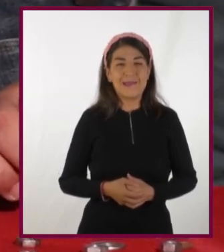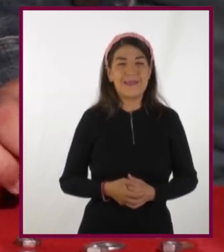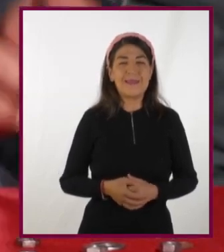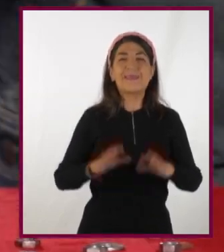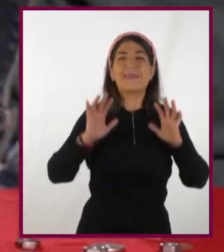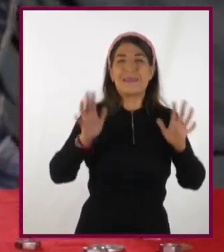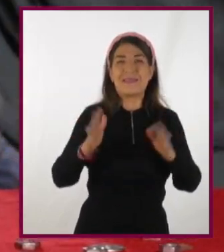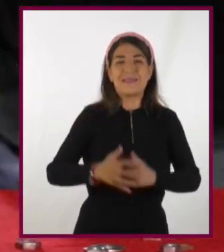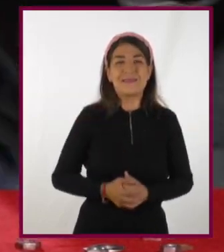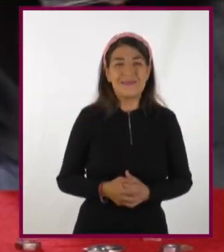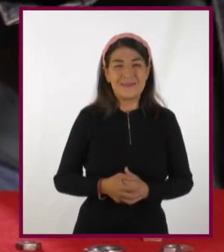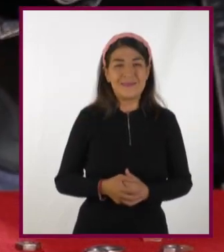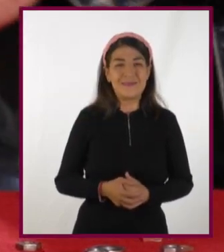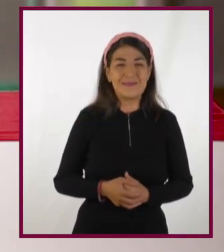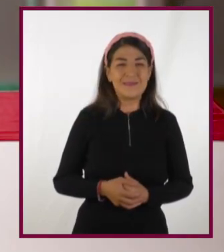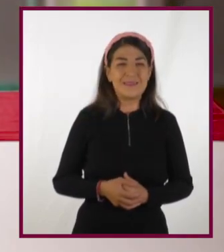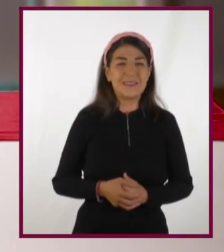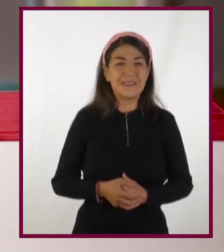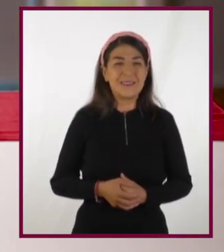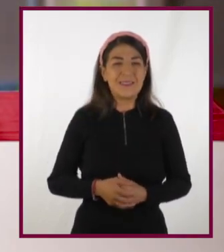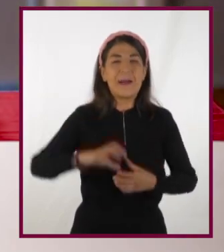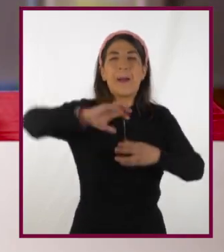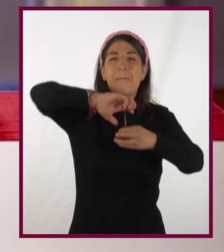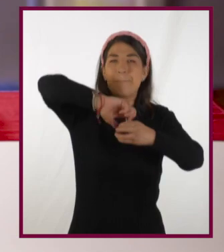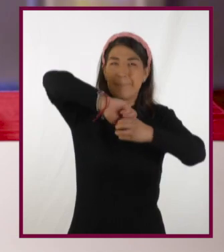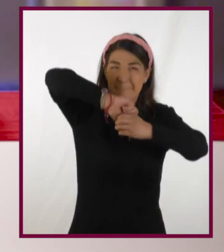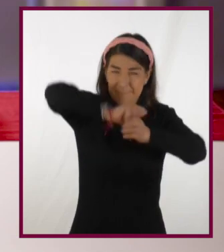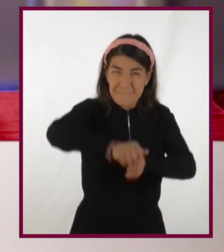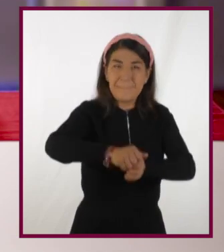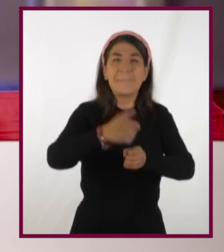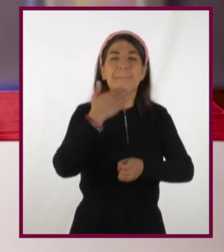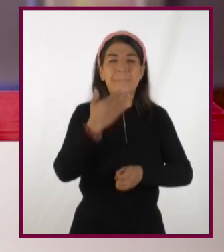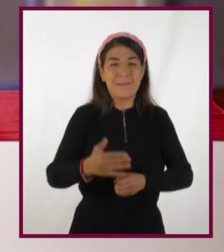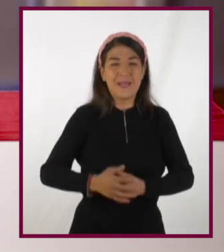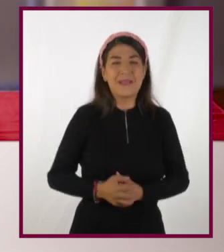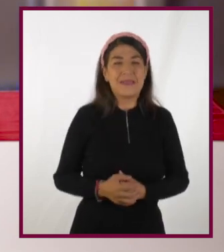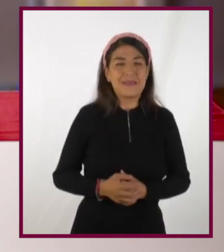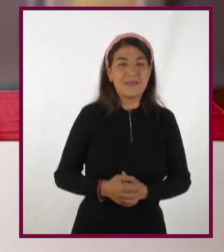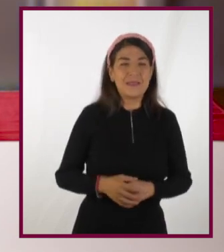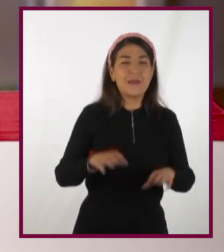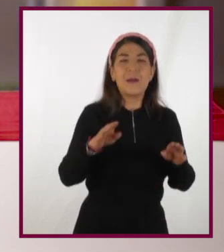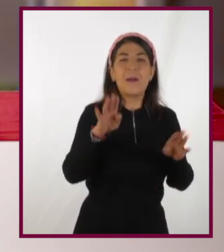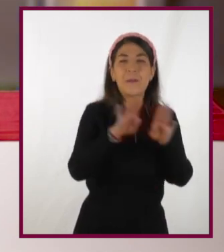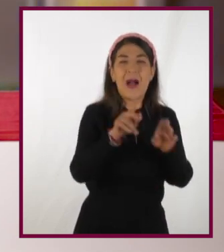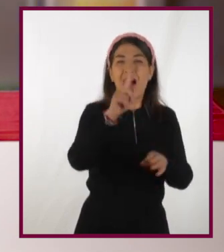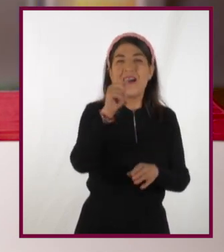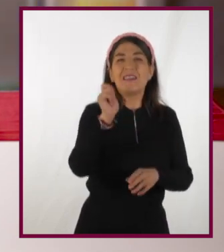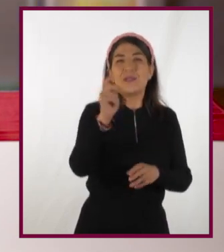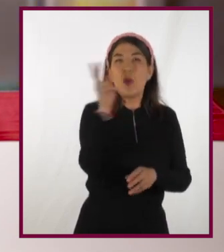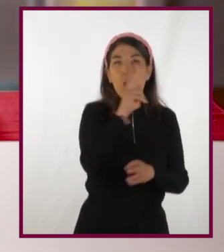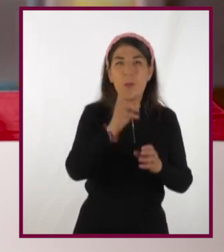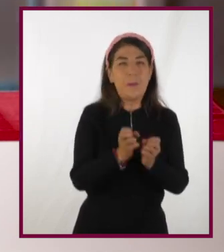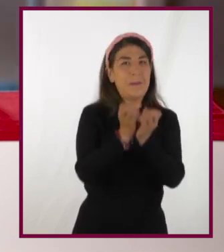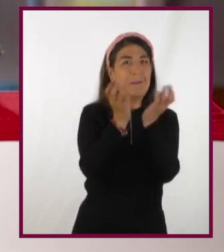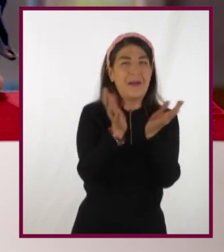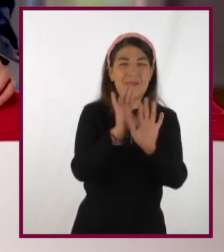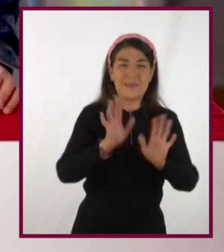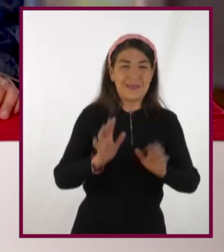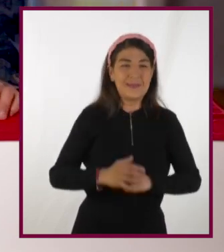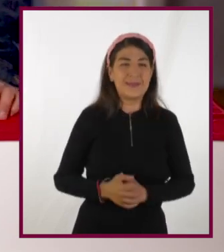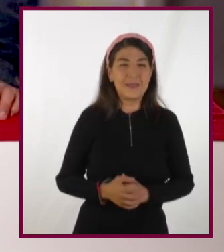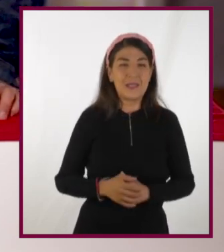Muy bien. Ahí está, creo. Entonces cerramos muy bien la tapa rosca para bien. que ya no haya más flujo de aire Así